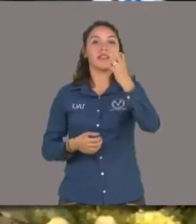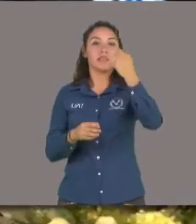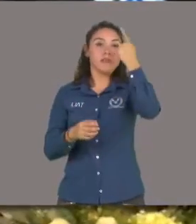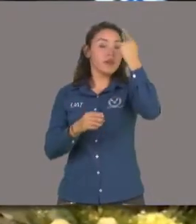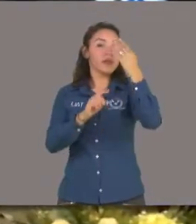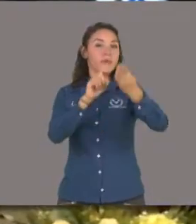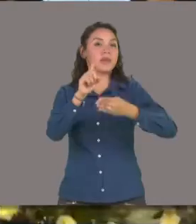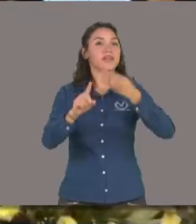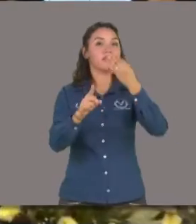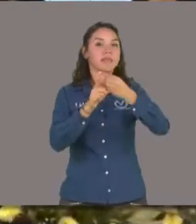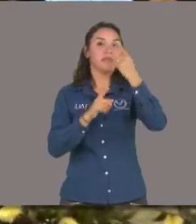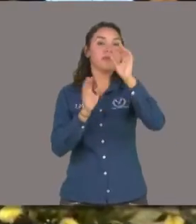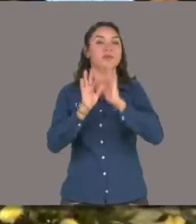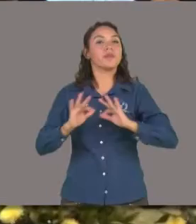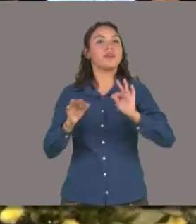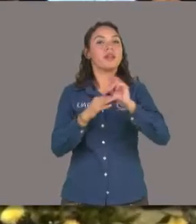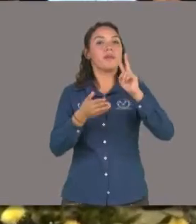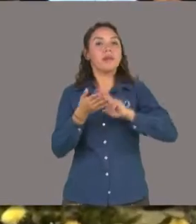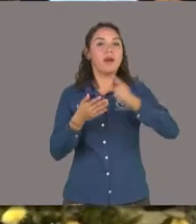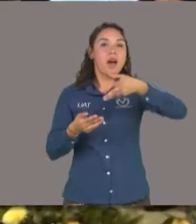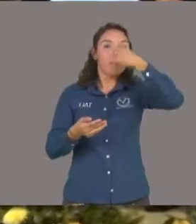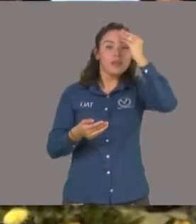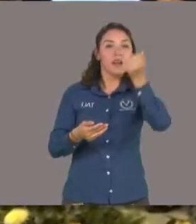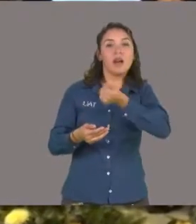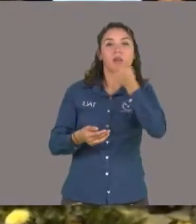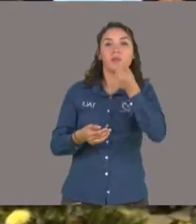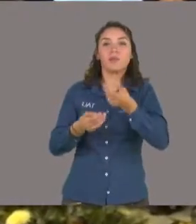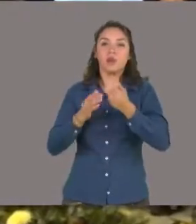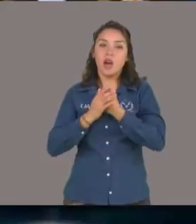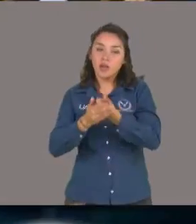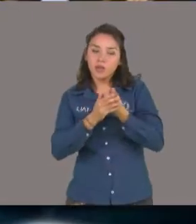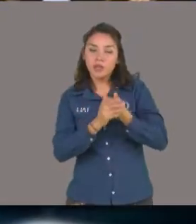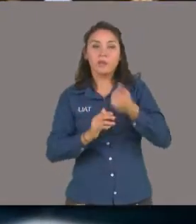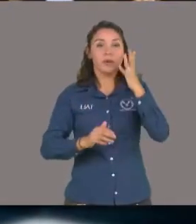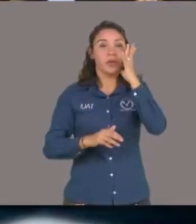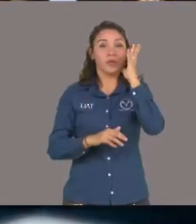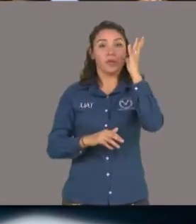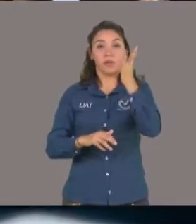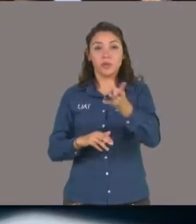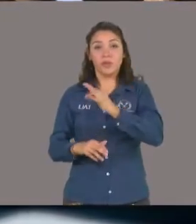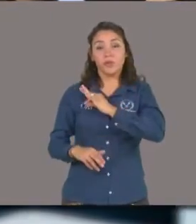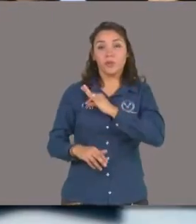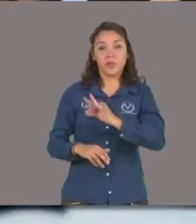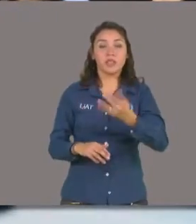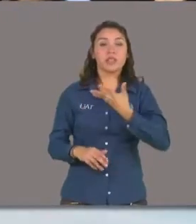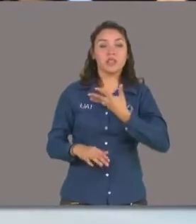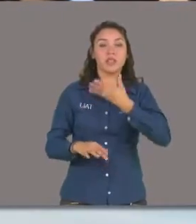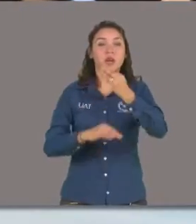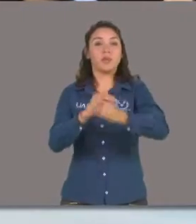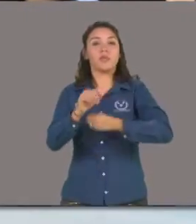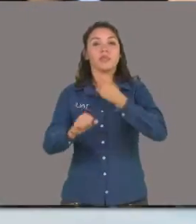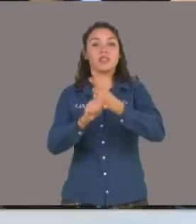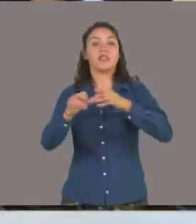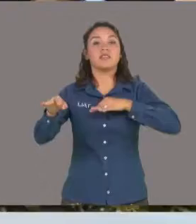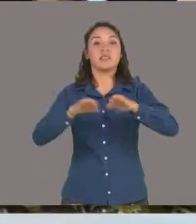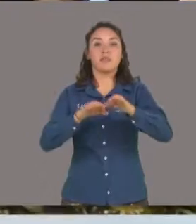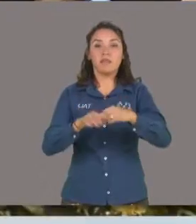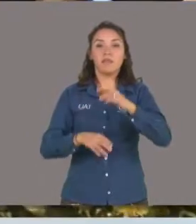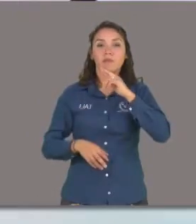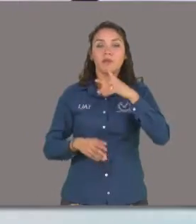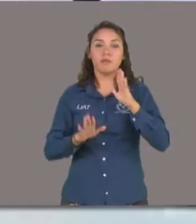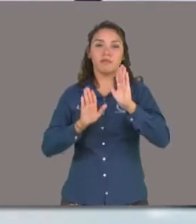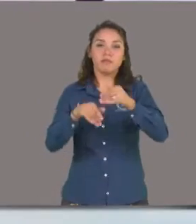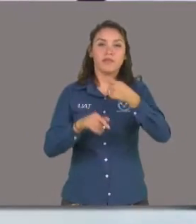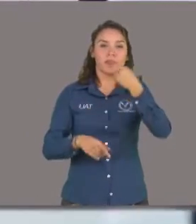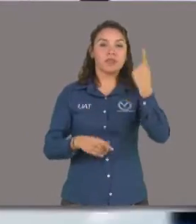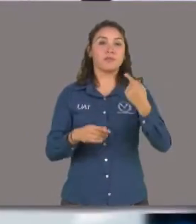destacó que uno de los objetivos es darle un valor agregado a los estudiantes y ofrecerles espacios para que a futuro puedan tener una oportunidad laboral, por